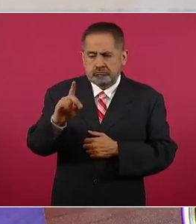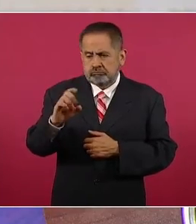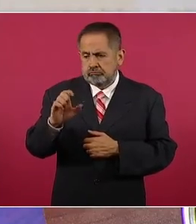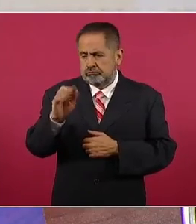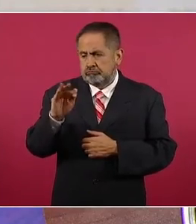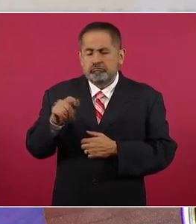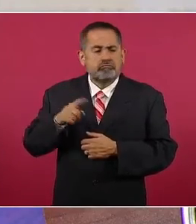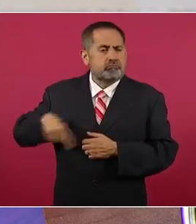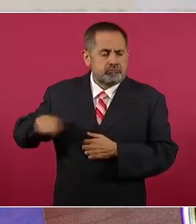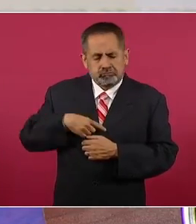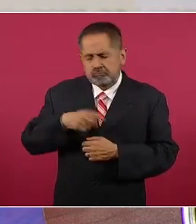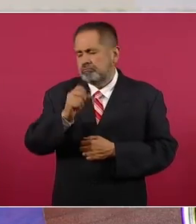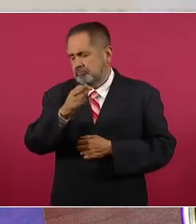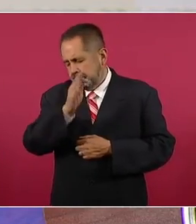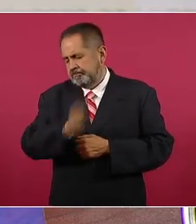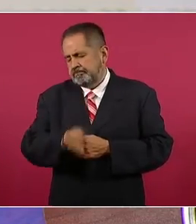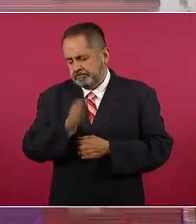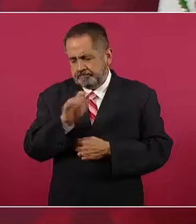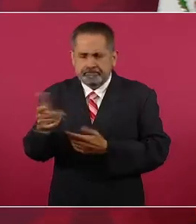aceptando